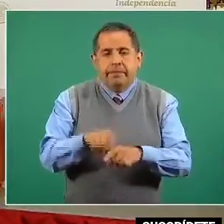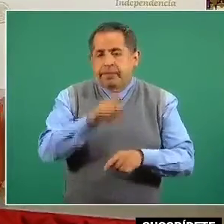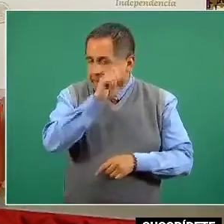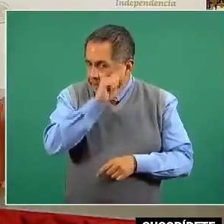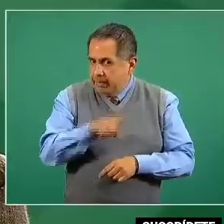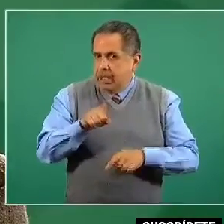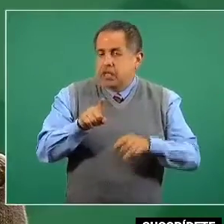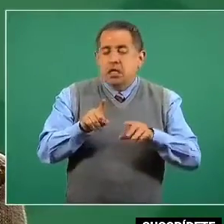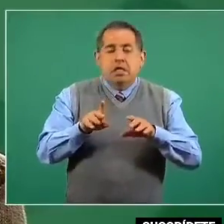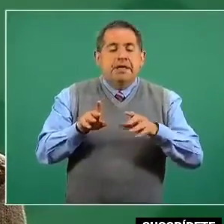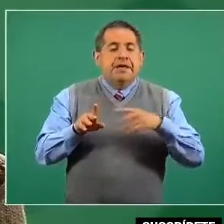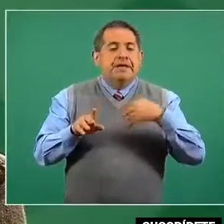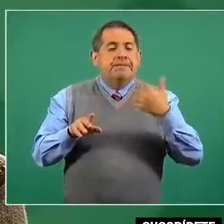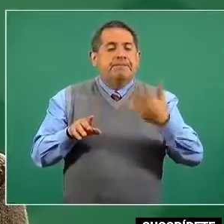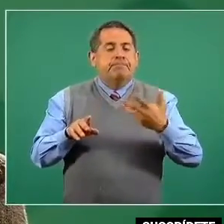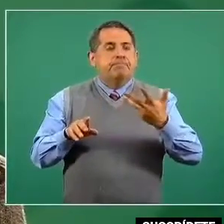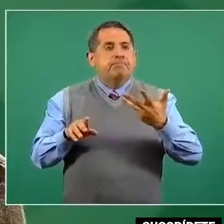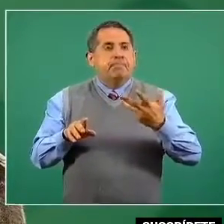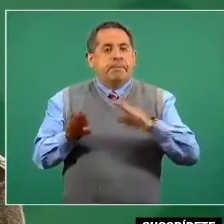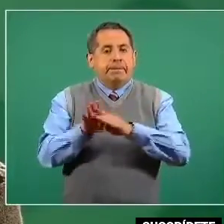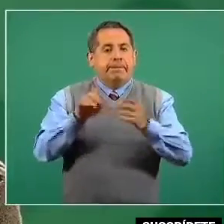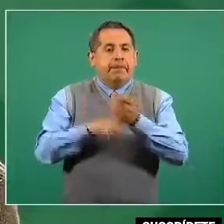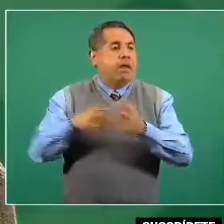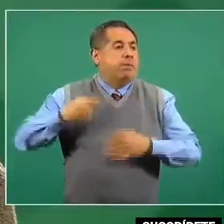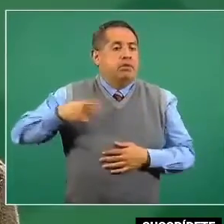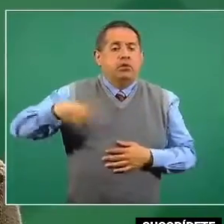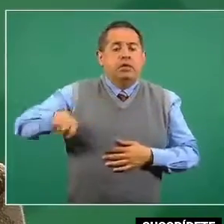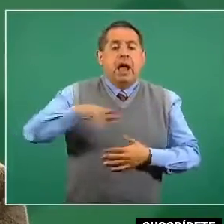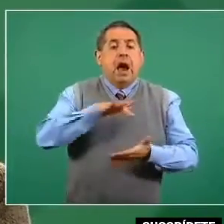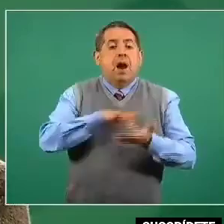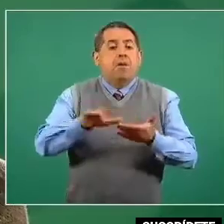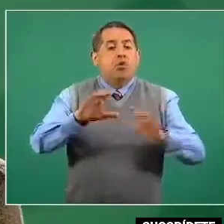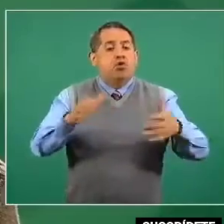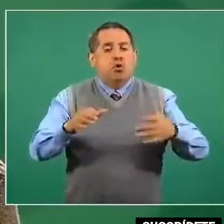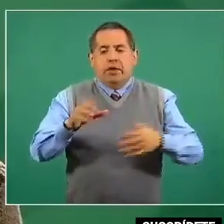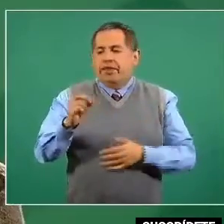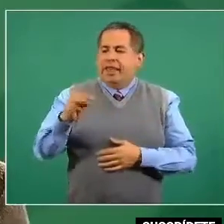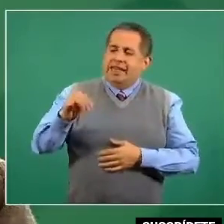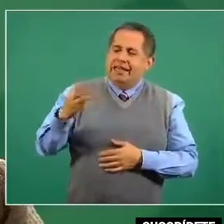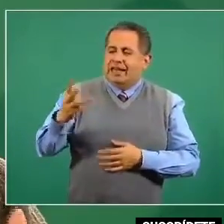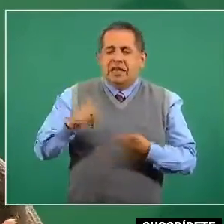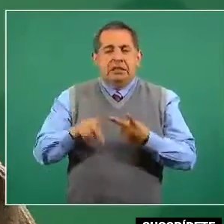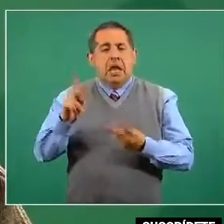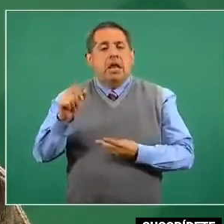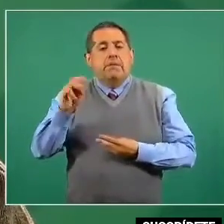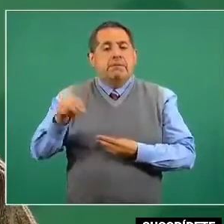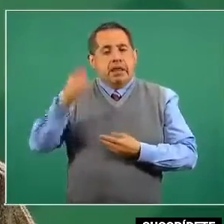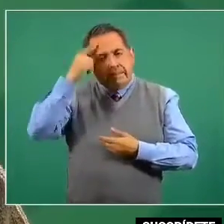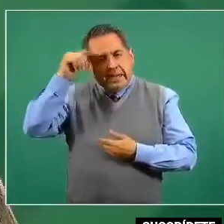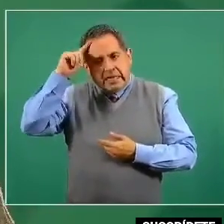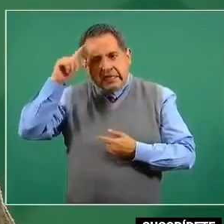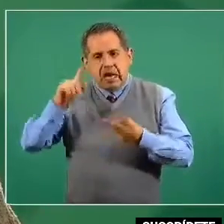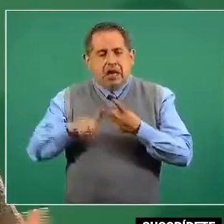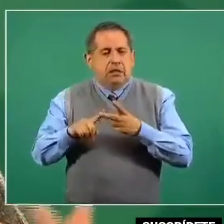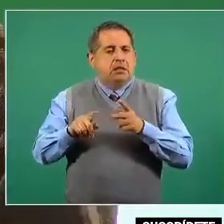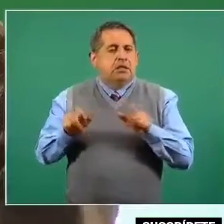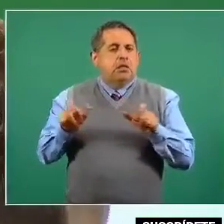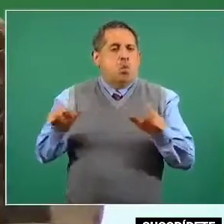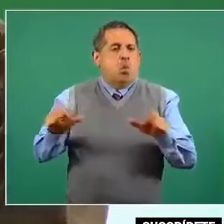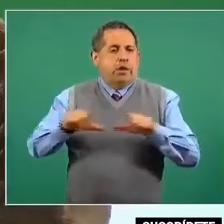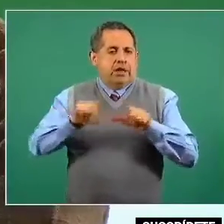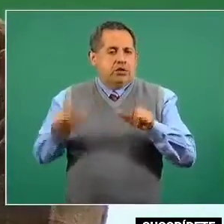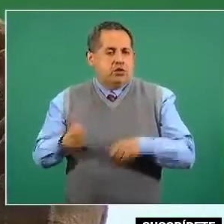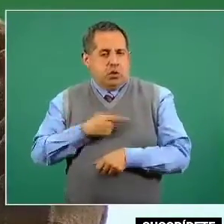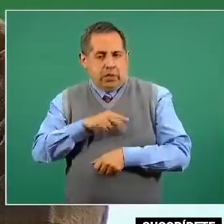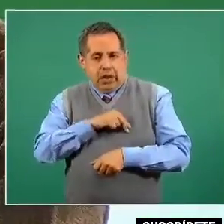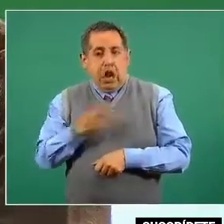de los operativos de apoyo a la población civil, DN3, Plan Marina y su análogo en la Guardia Nacional, estarán